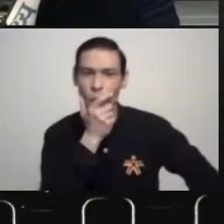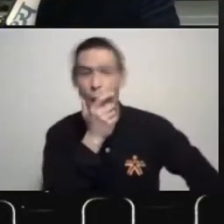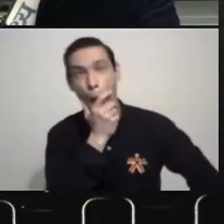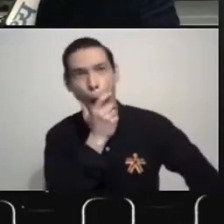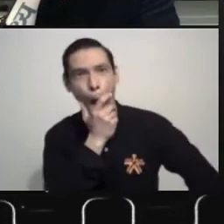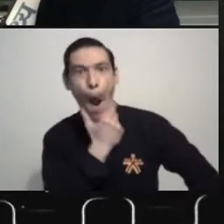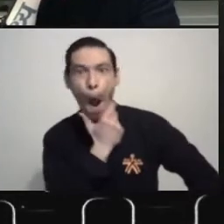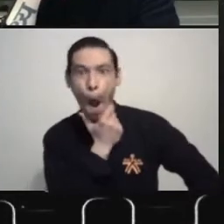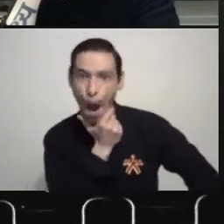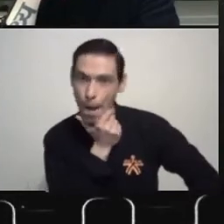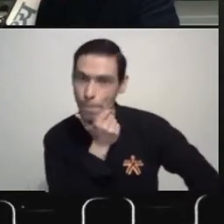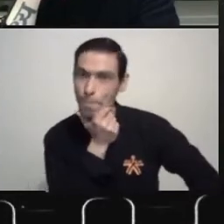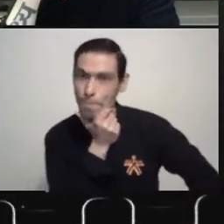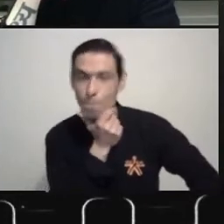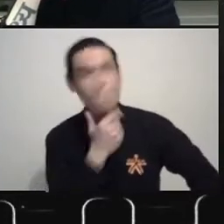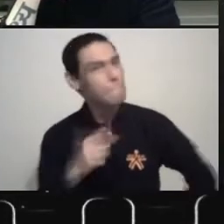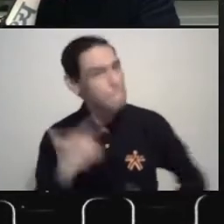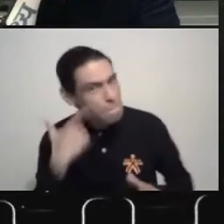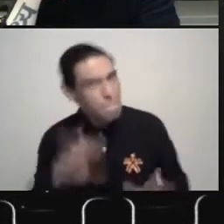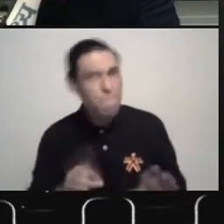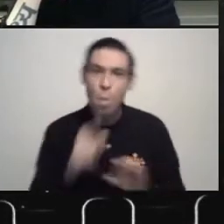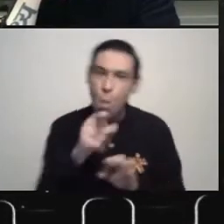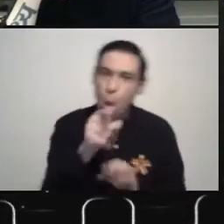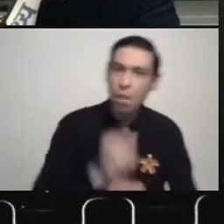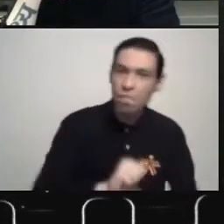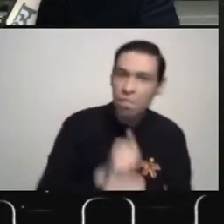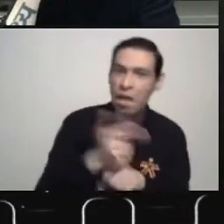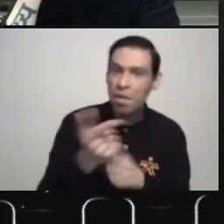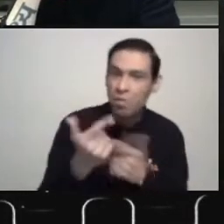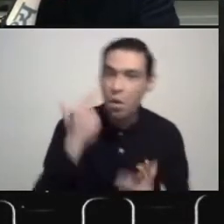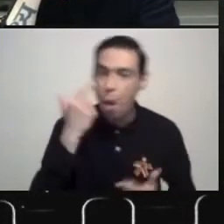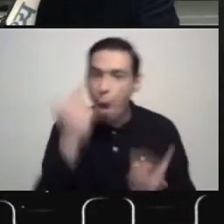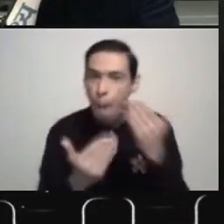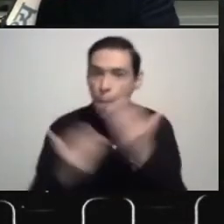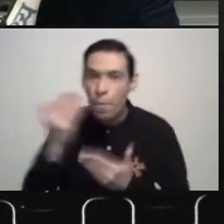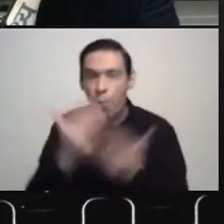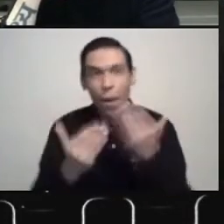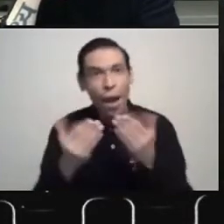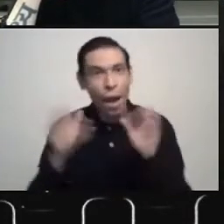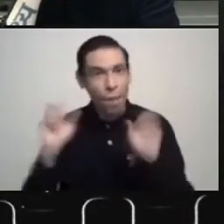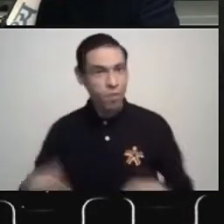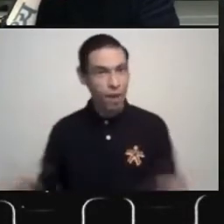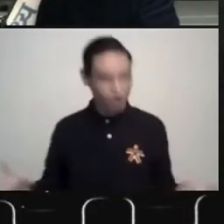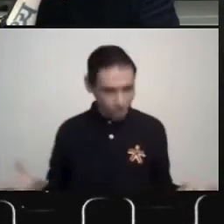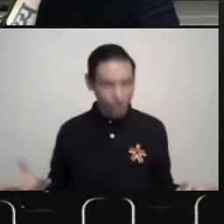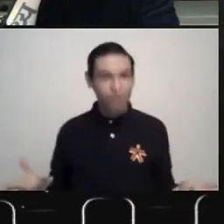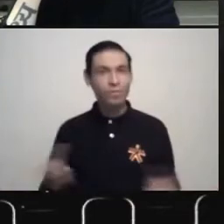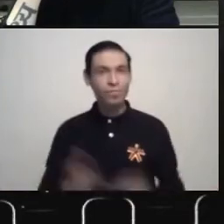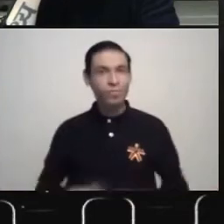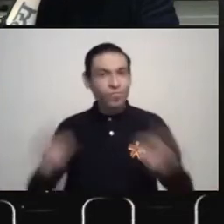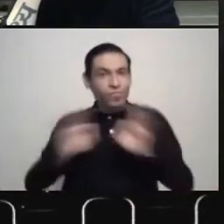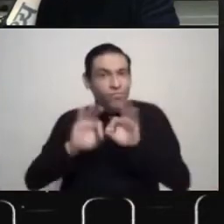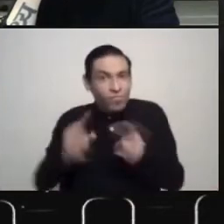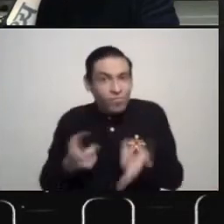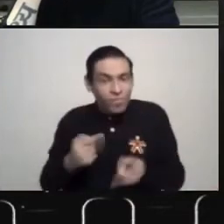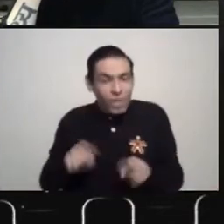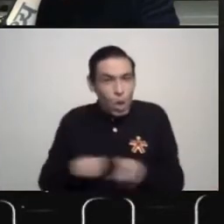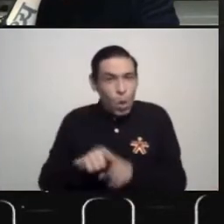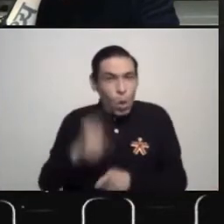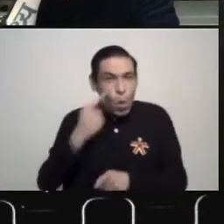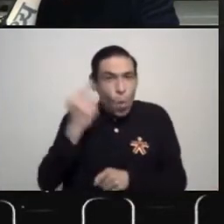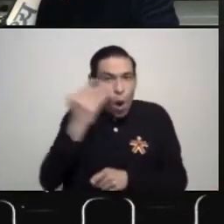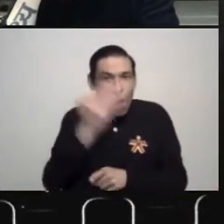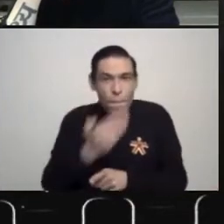sí, intentémoslo, bueno, no perdemos nada. Hágale, venga, experimentemos. O sea, yo soy la